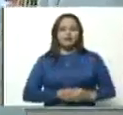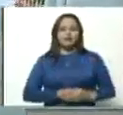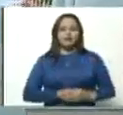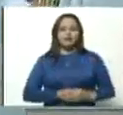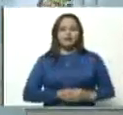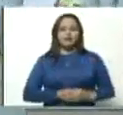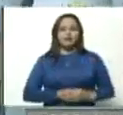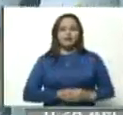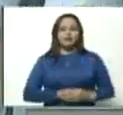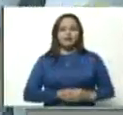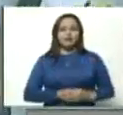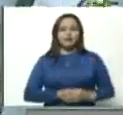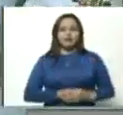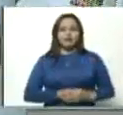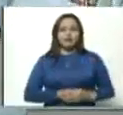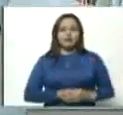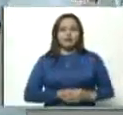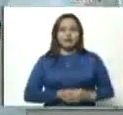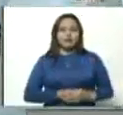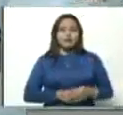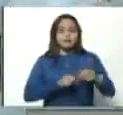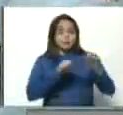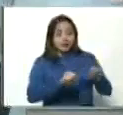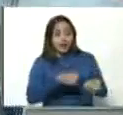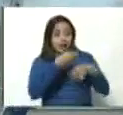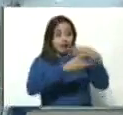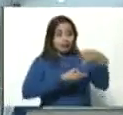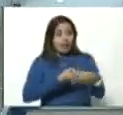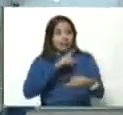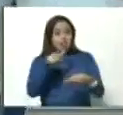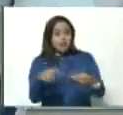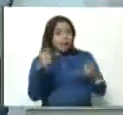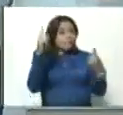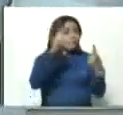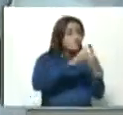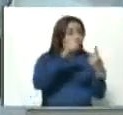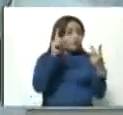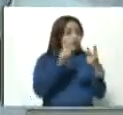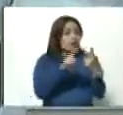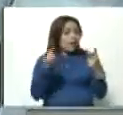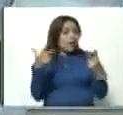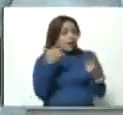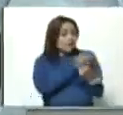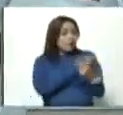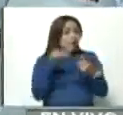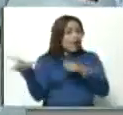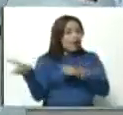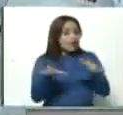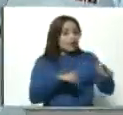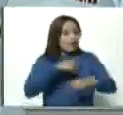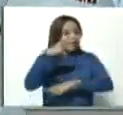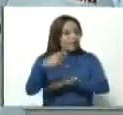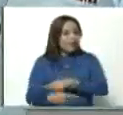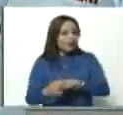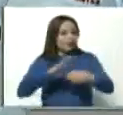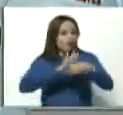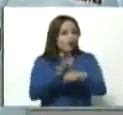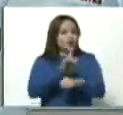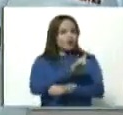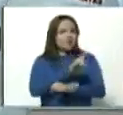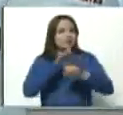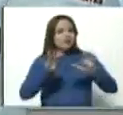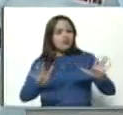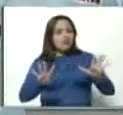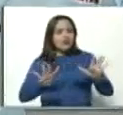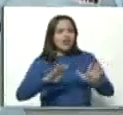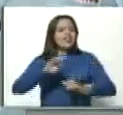Se ha determinado que después de haber recibido la primera dosis de la vacuna y la segunda dosis en el plan de vacunación contra el COVID, 6 meses